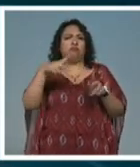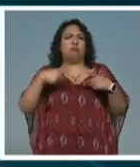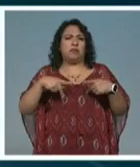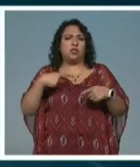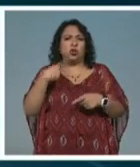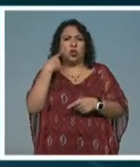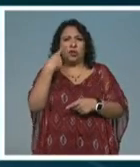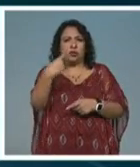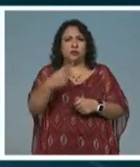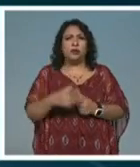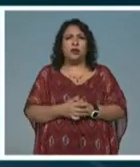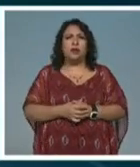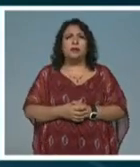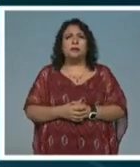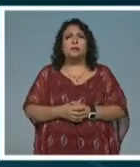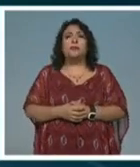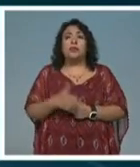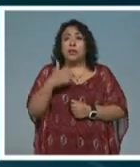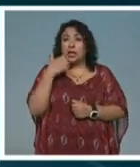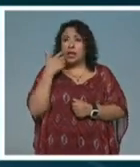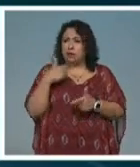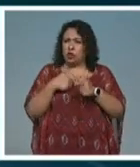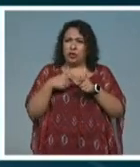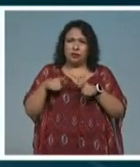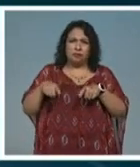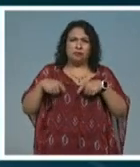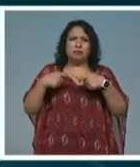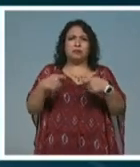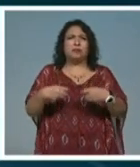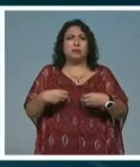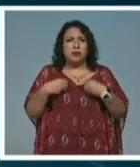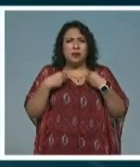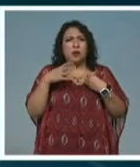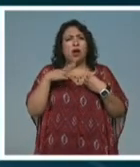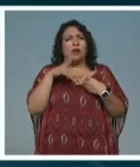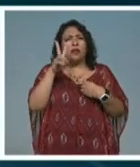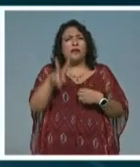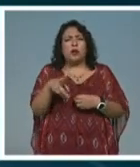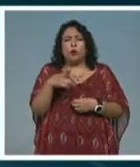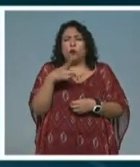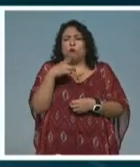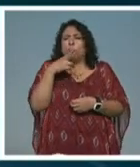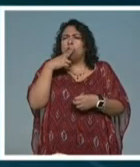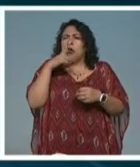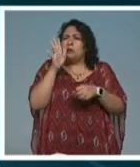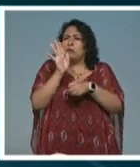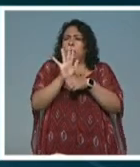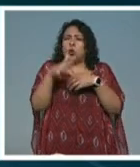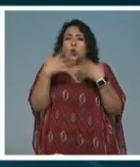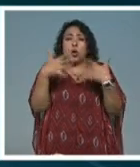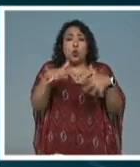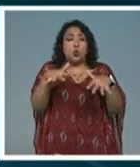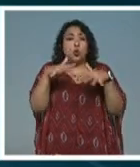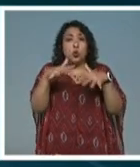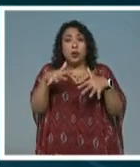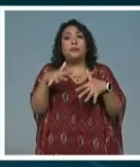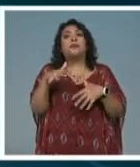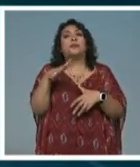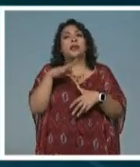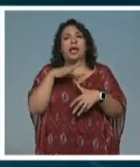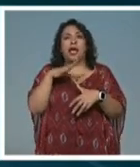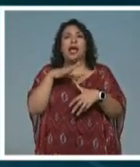público. Queremos mantener su legado vivo porque tiene unas joyas impresionantes. Y le hicimos